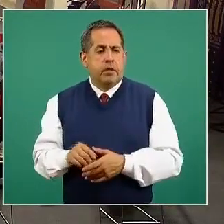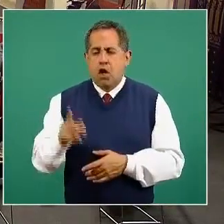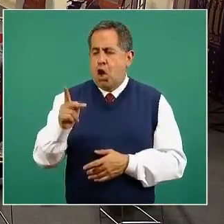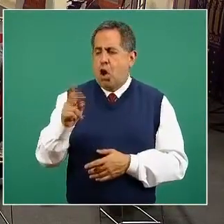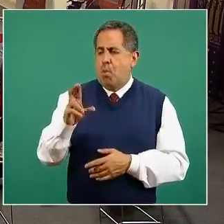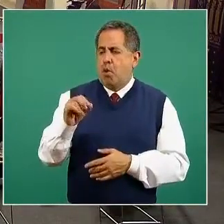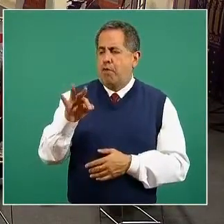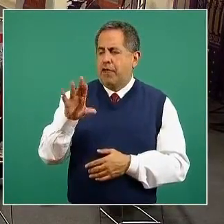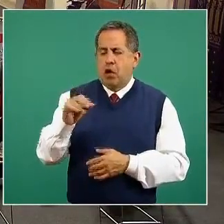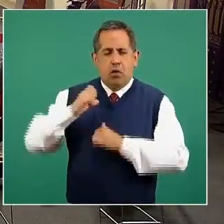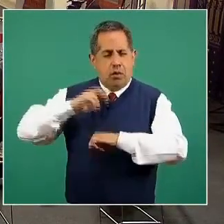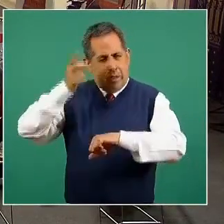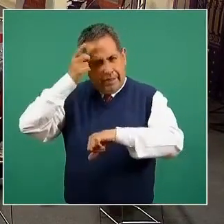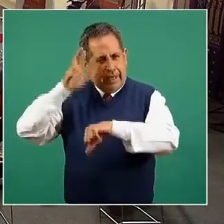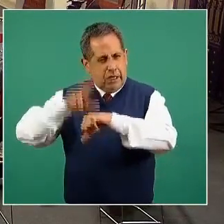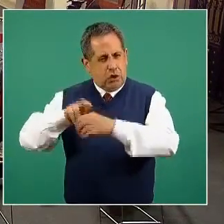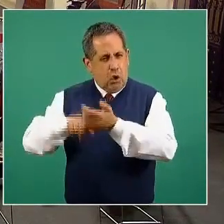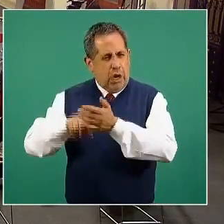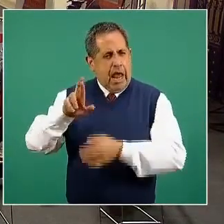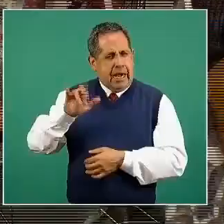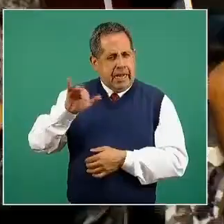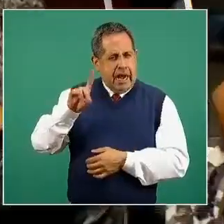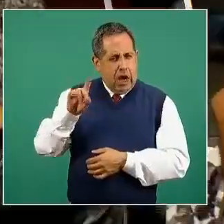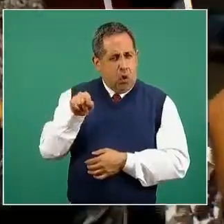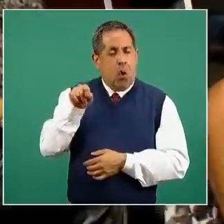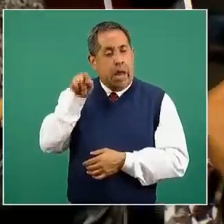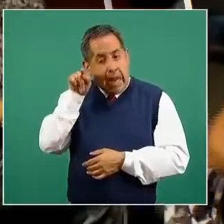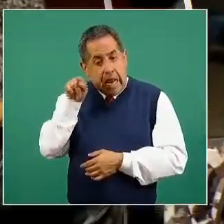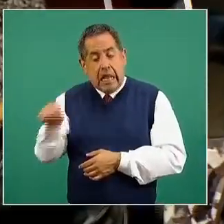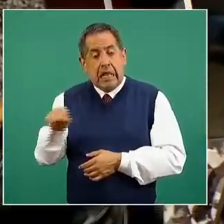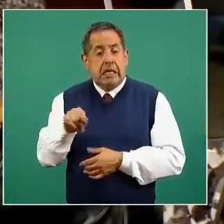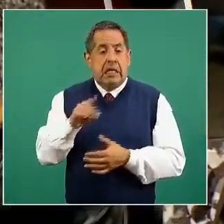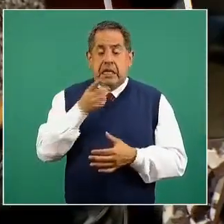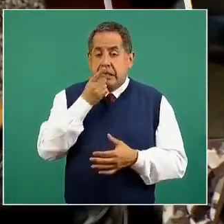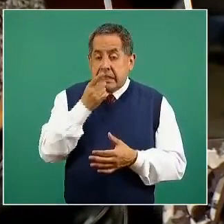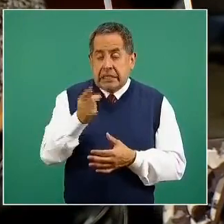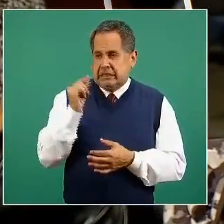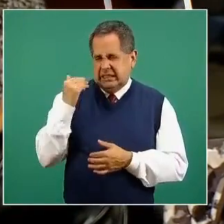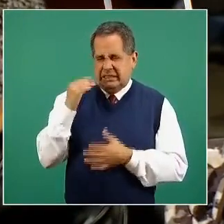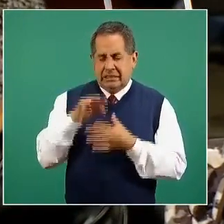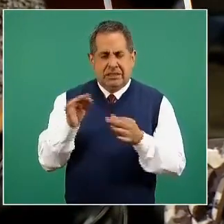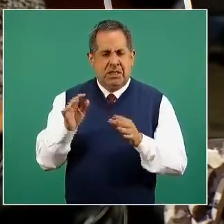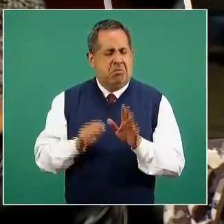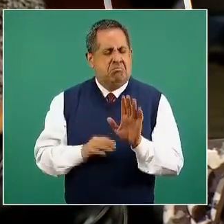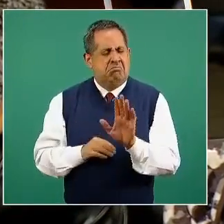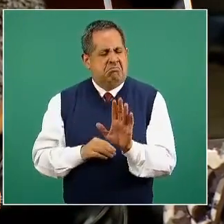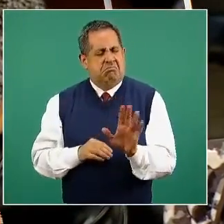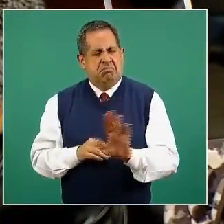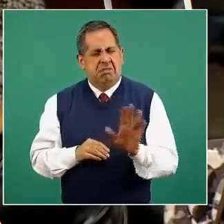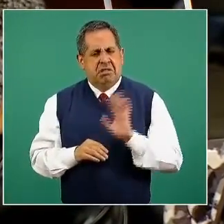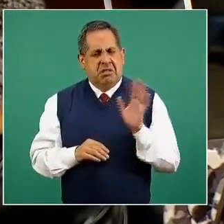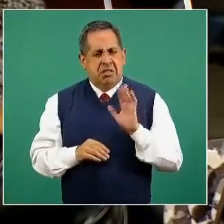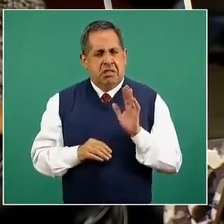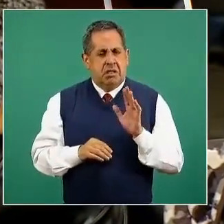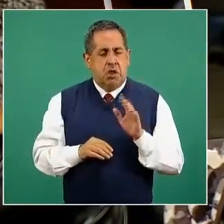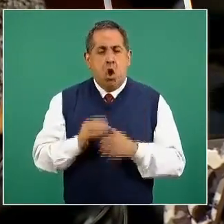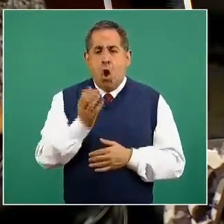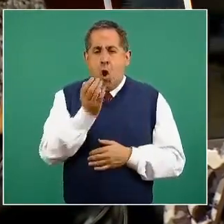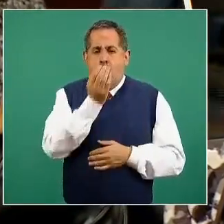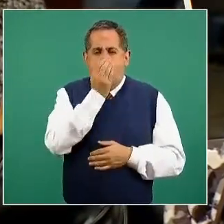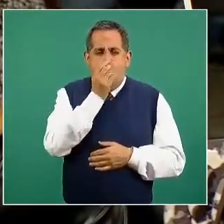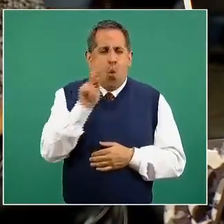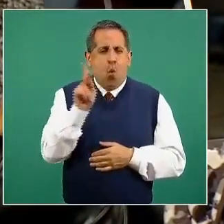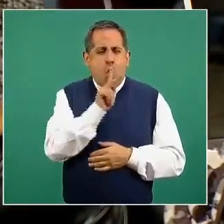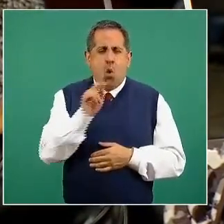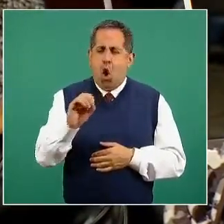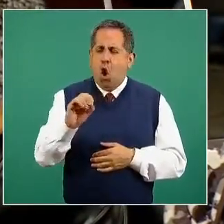Ricardo Sheffield, explicó en la semana que no hay motivos para el desabasto de oxígeno, y